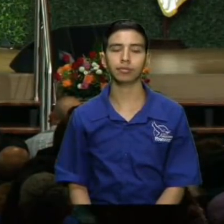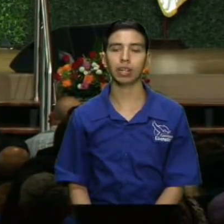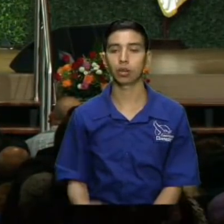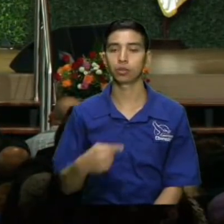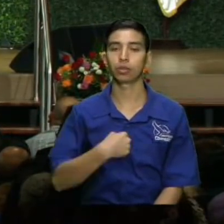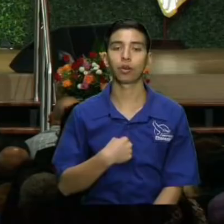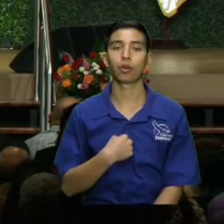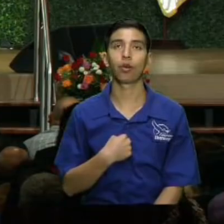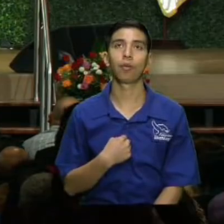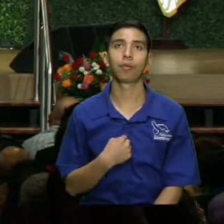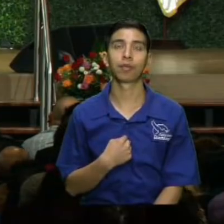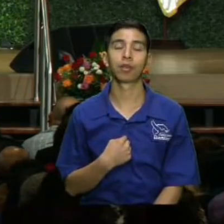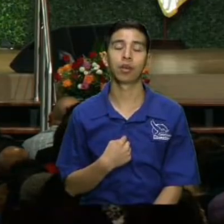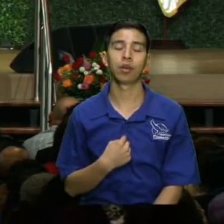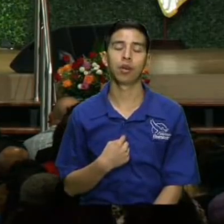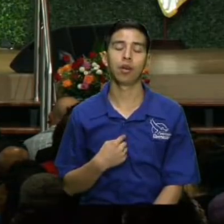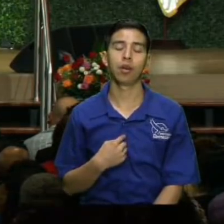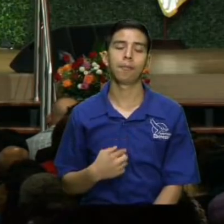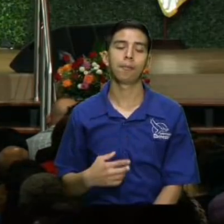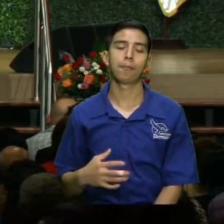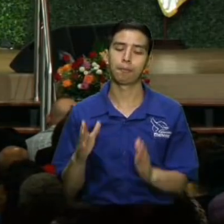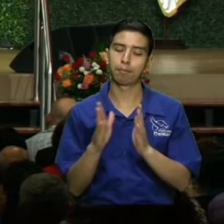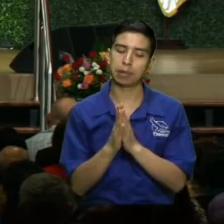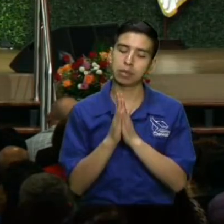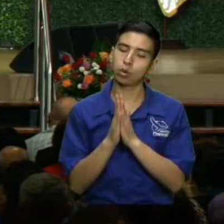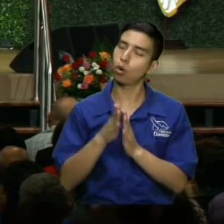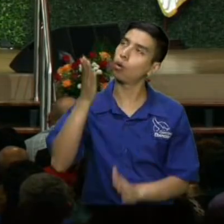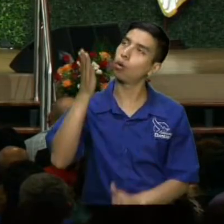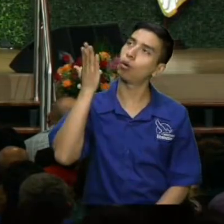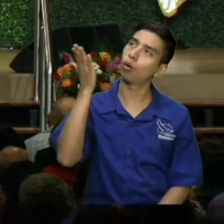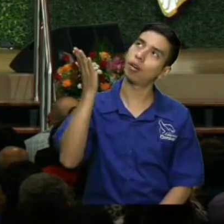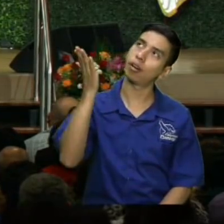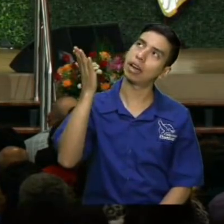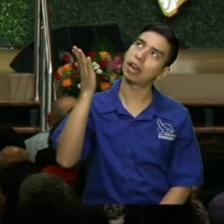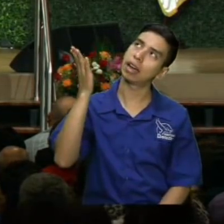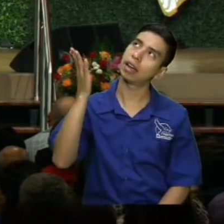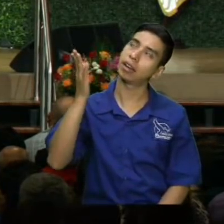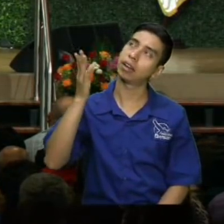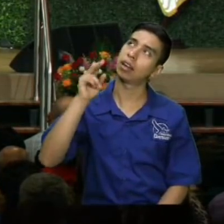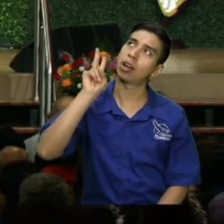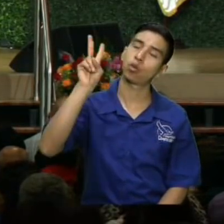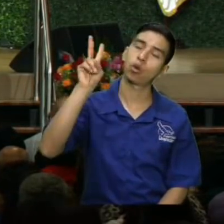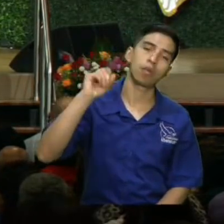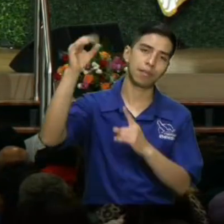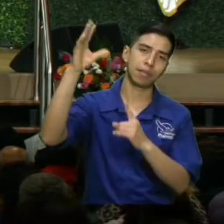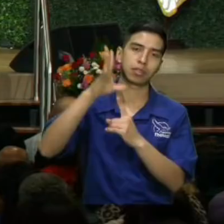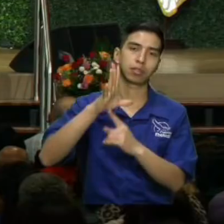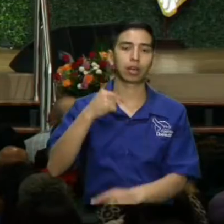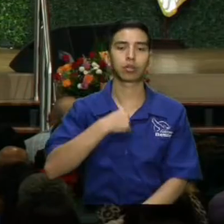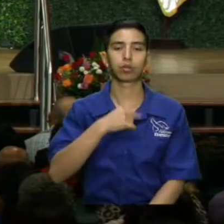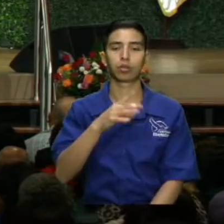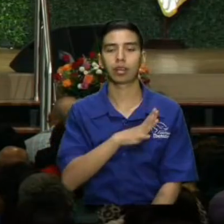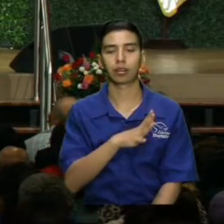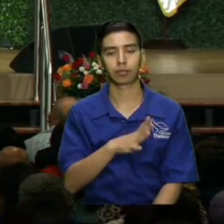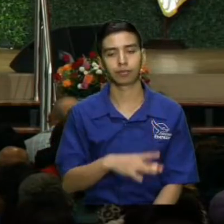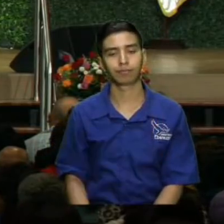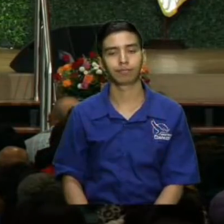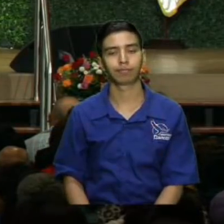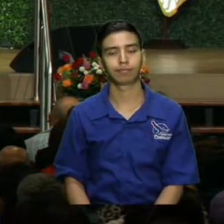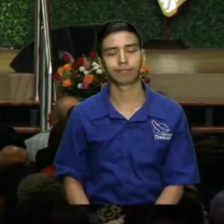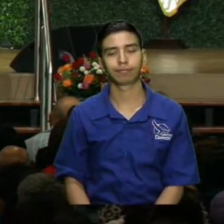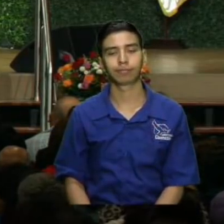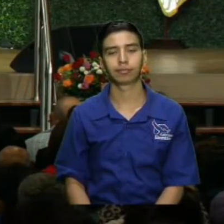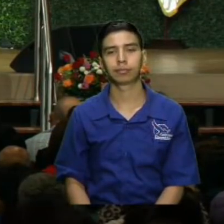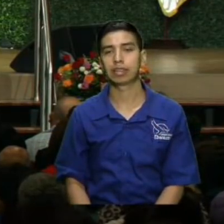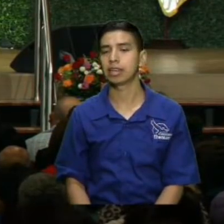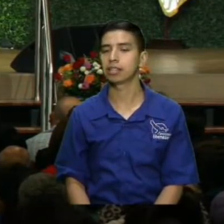vengo a ejercer mi derecho de primogenitura. El doble me devolvés. Y si me alegás, 7 veces más.